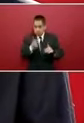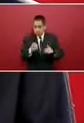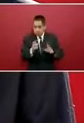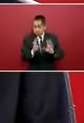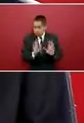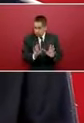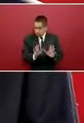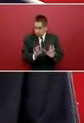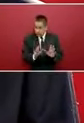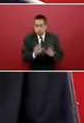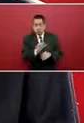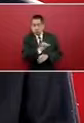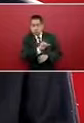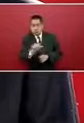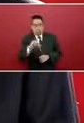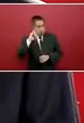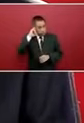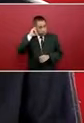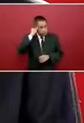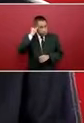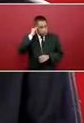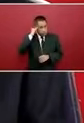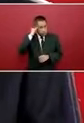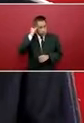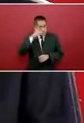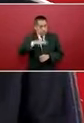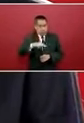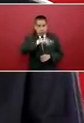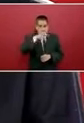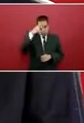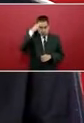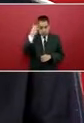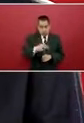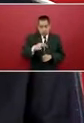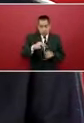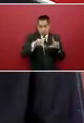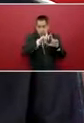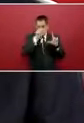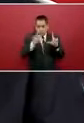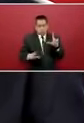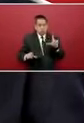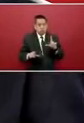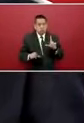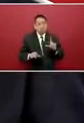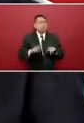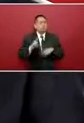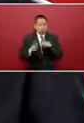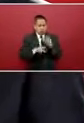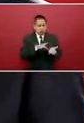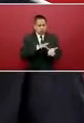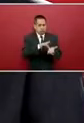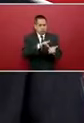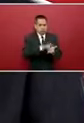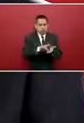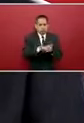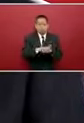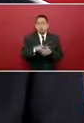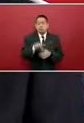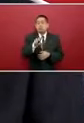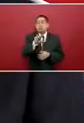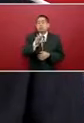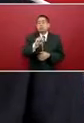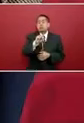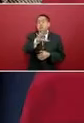Los indígenas de México reciben el apoyo a partir de los